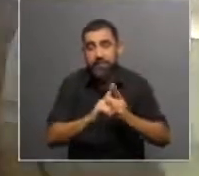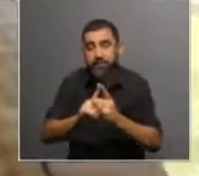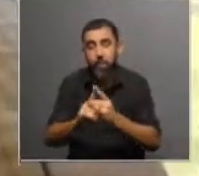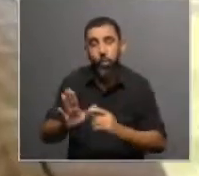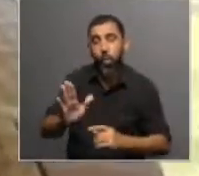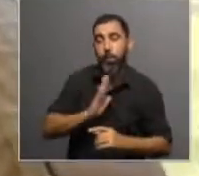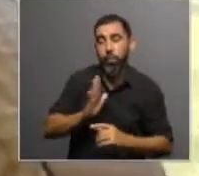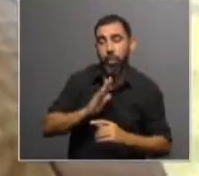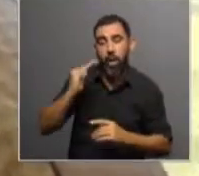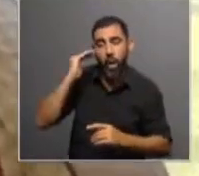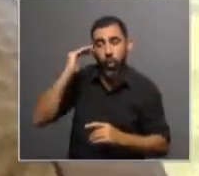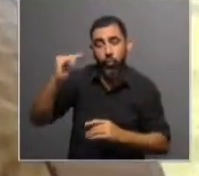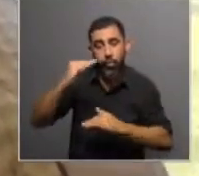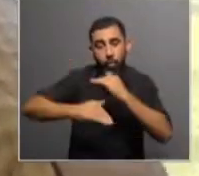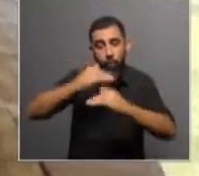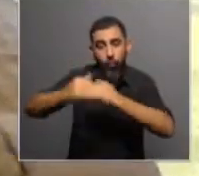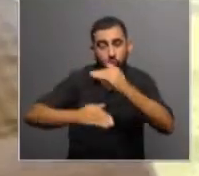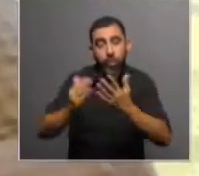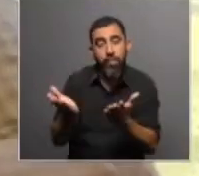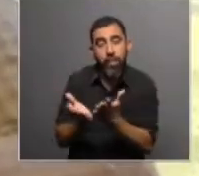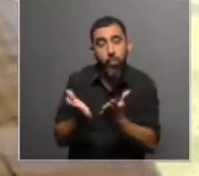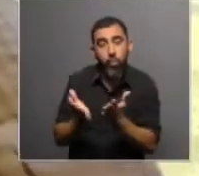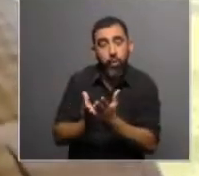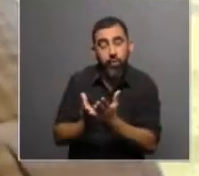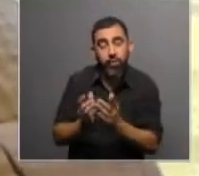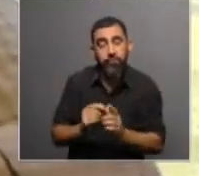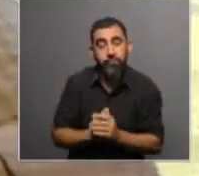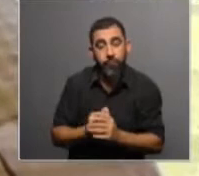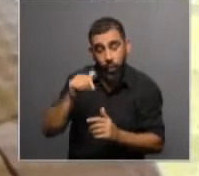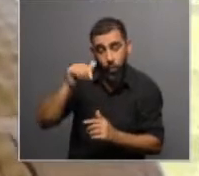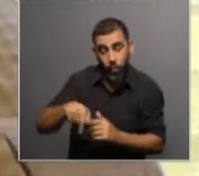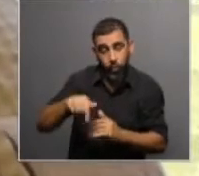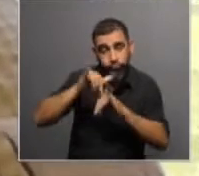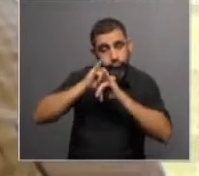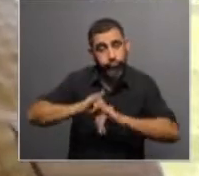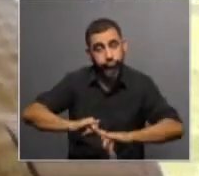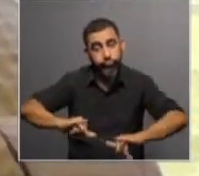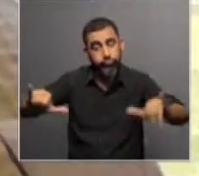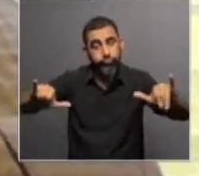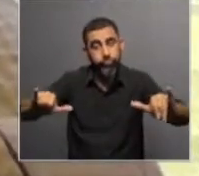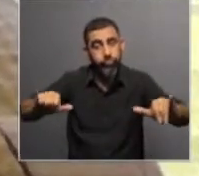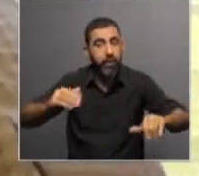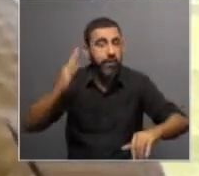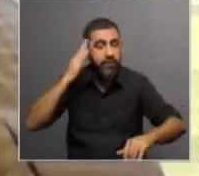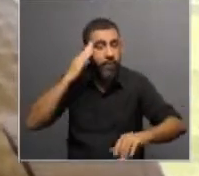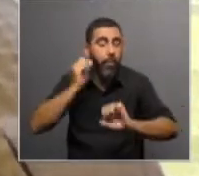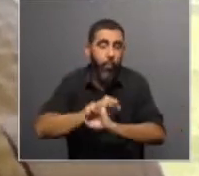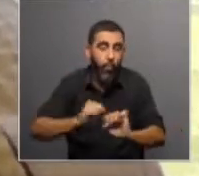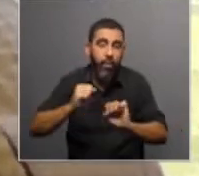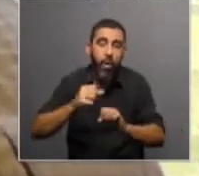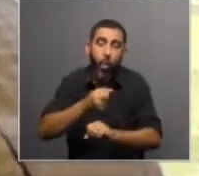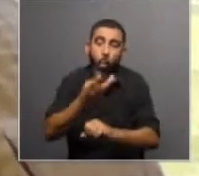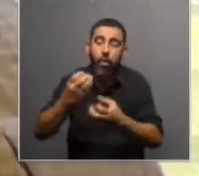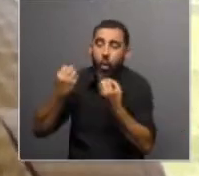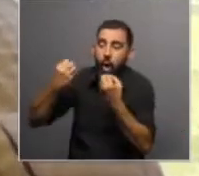personalizado a los docentes sobre la evolución académica de los estudiantes, y hoy lanzamos un algoritmo que predice la probabilidad de abandono de